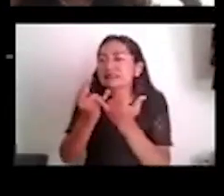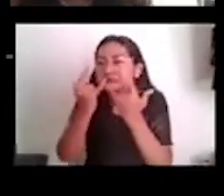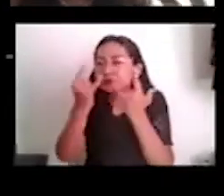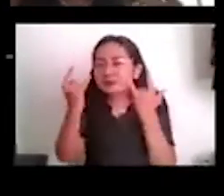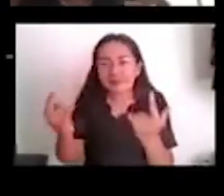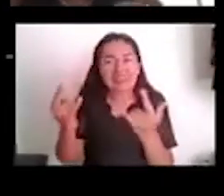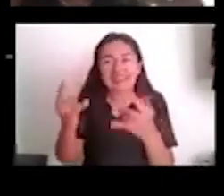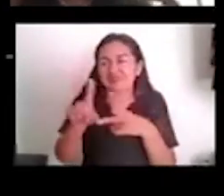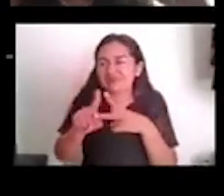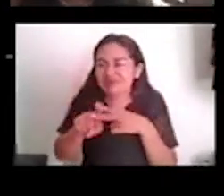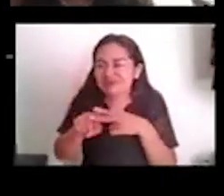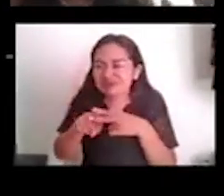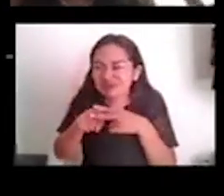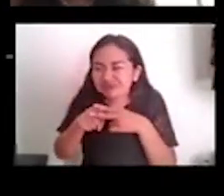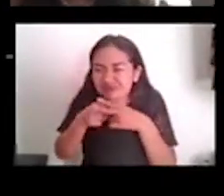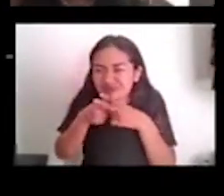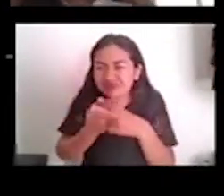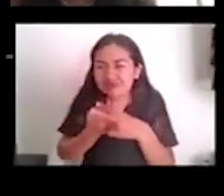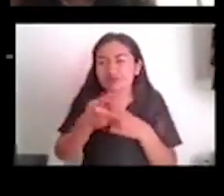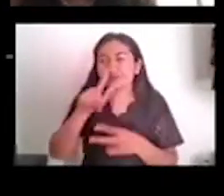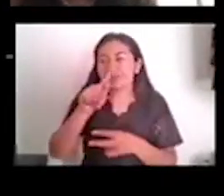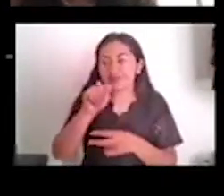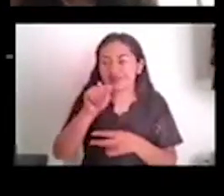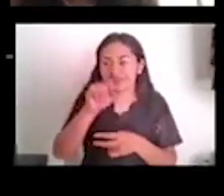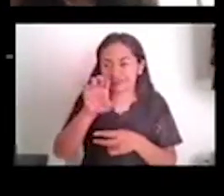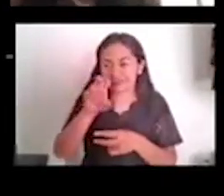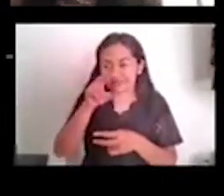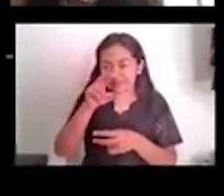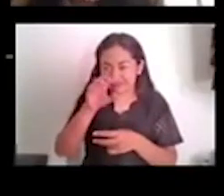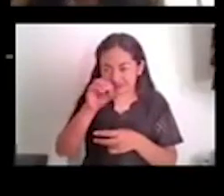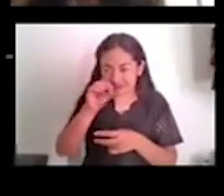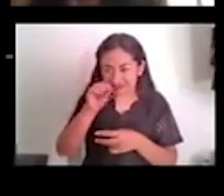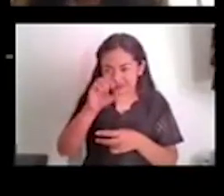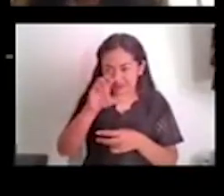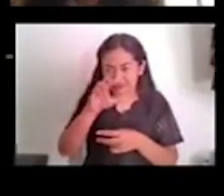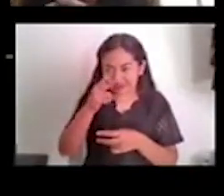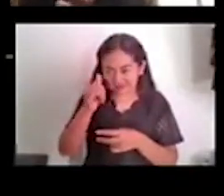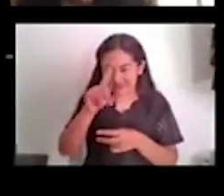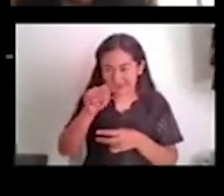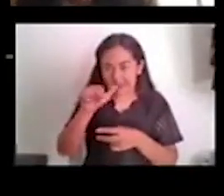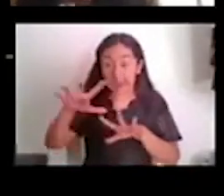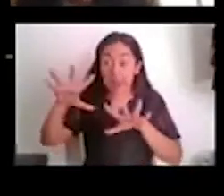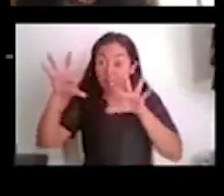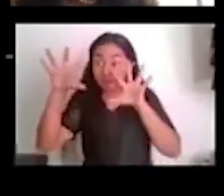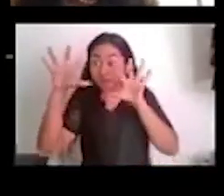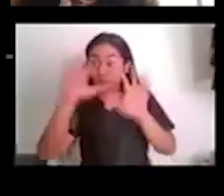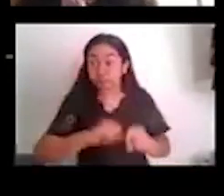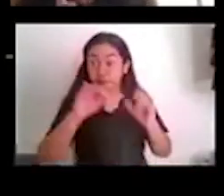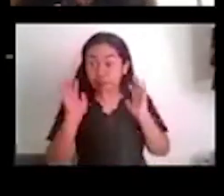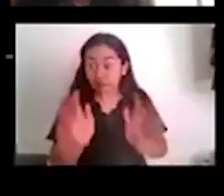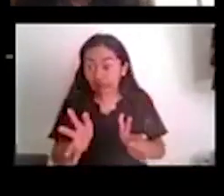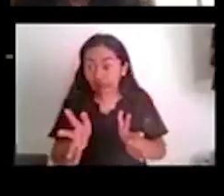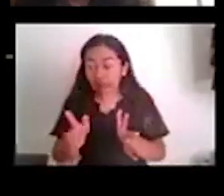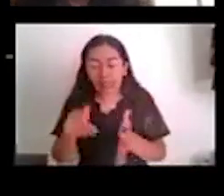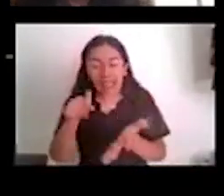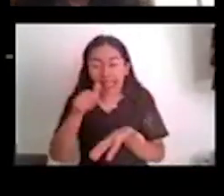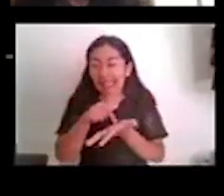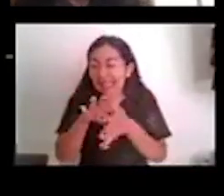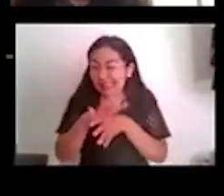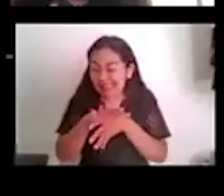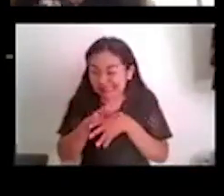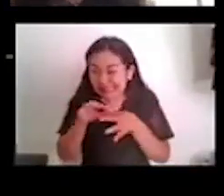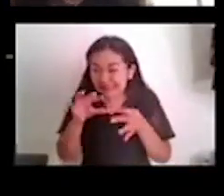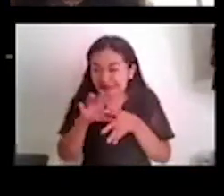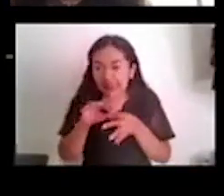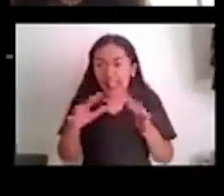Tenochtitlan triunfante cuando ya logra conquistar a su hermano incómodo. Y relata el momento, el último momento de la